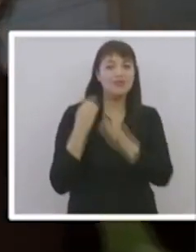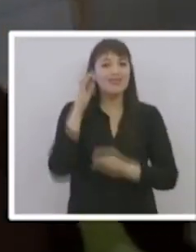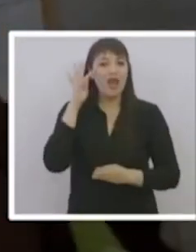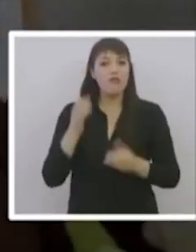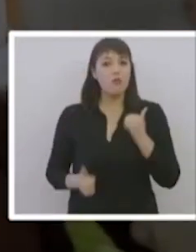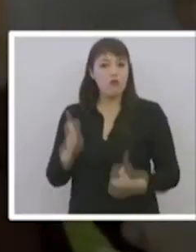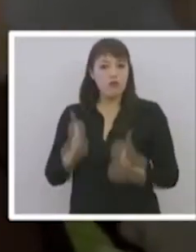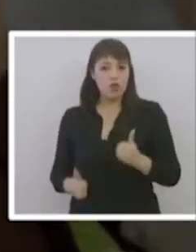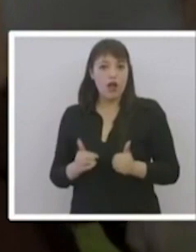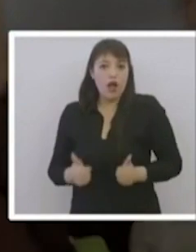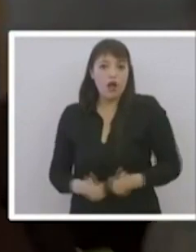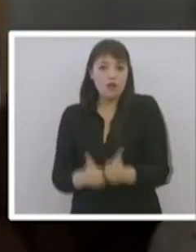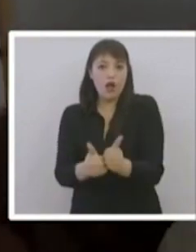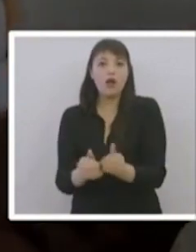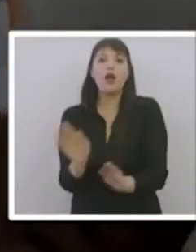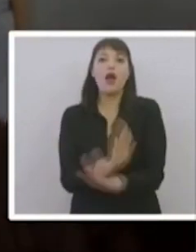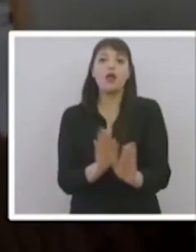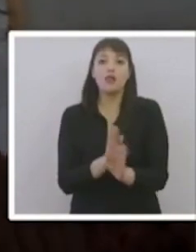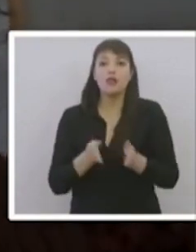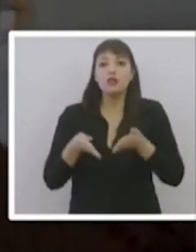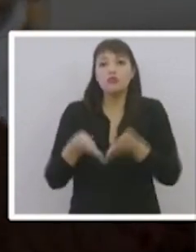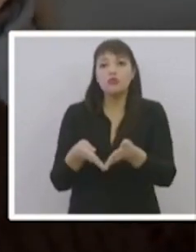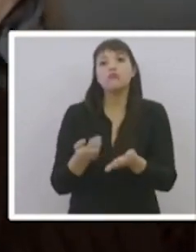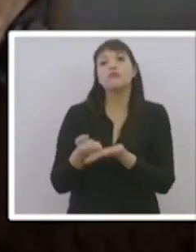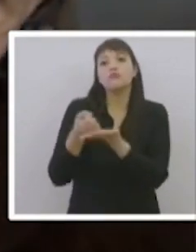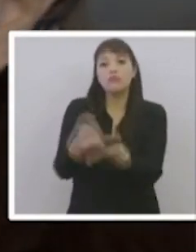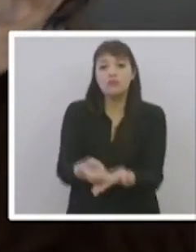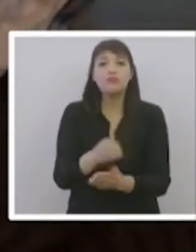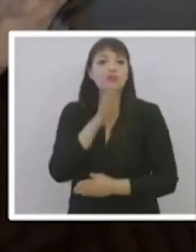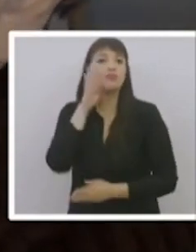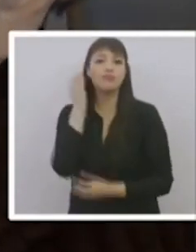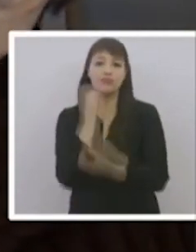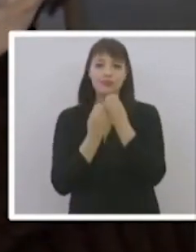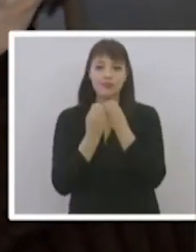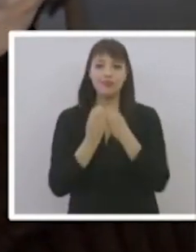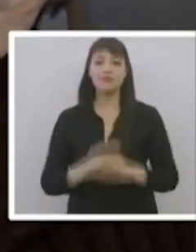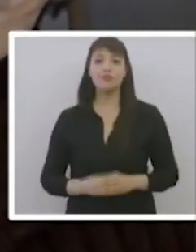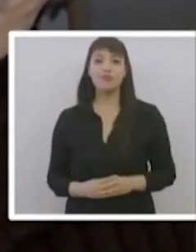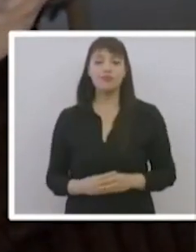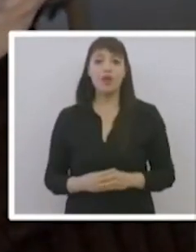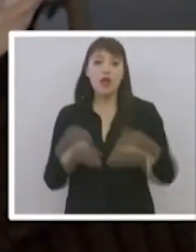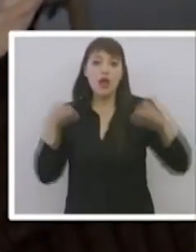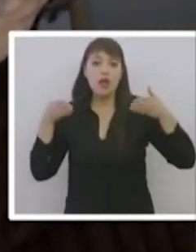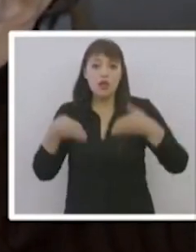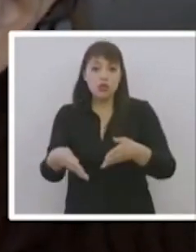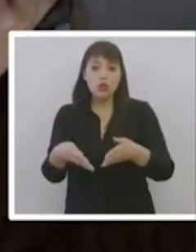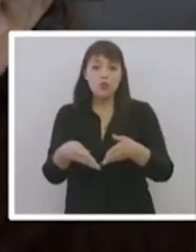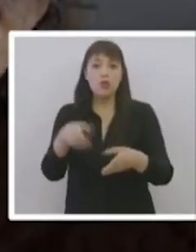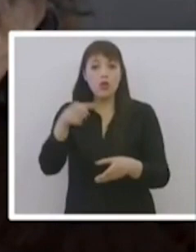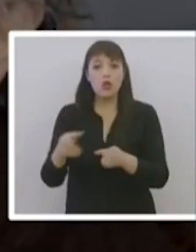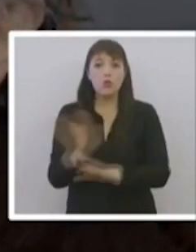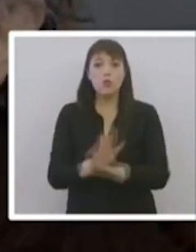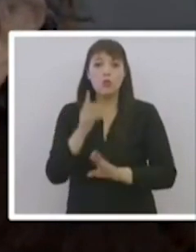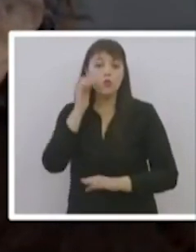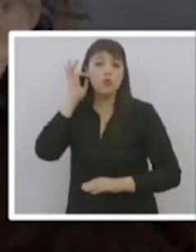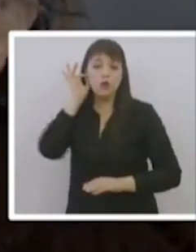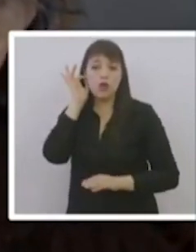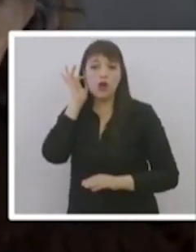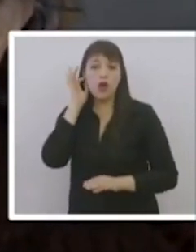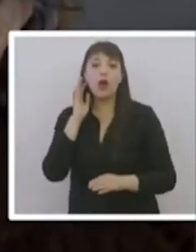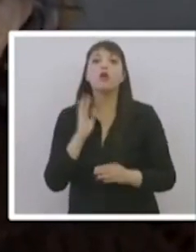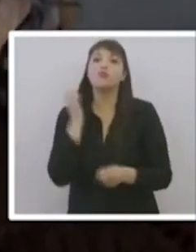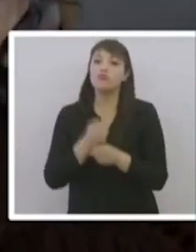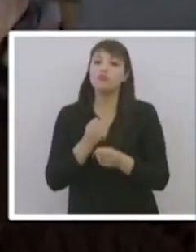también hay que ser súper conscientes que hoy en día las personas que realizan labores de cuidado, algunas y la gran mayoría incluso sin